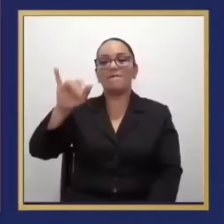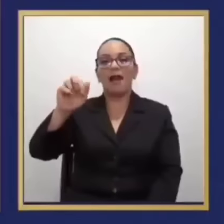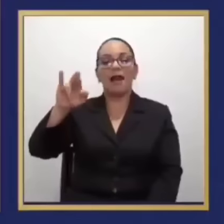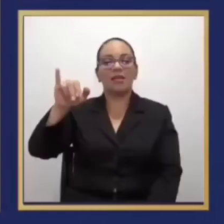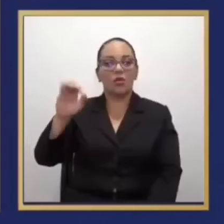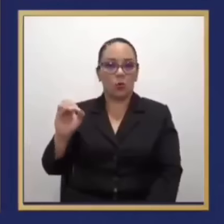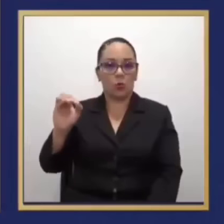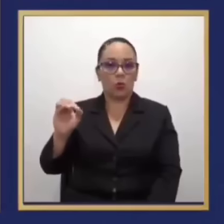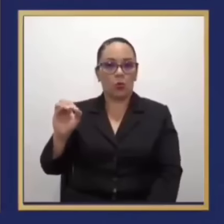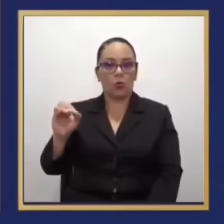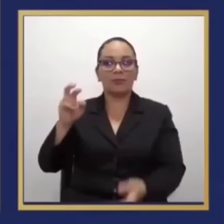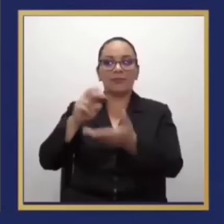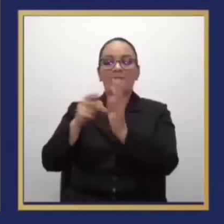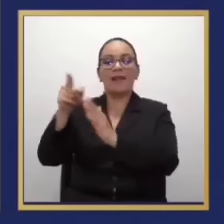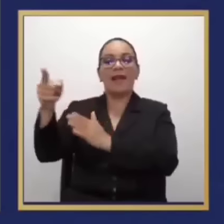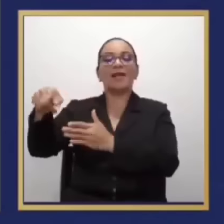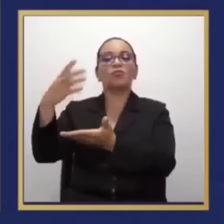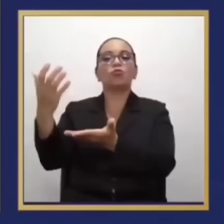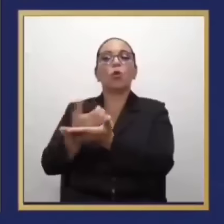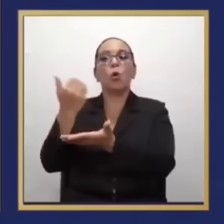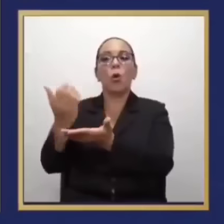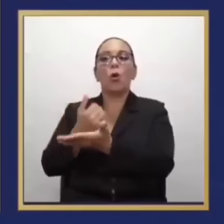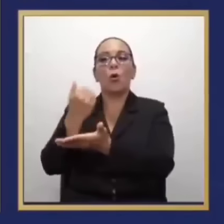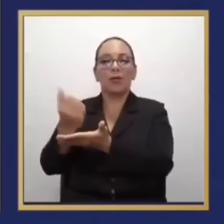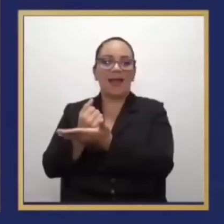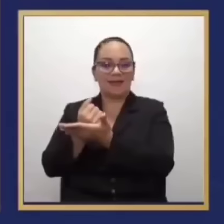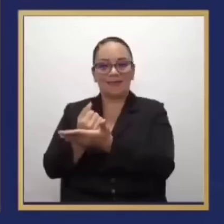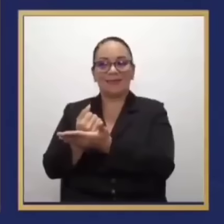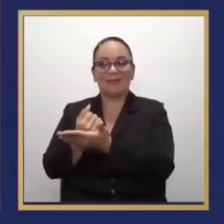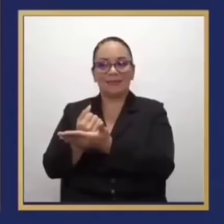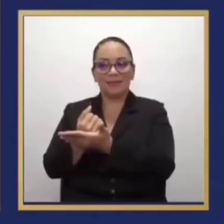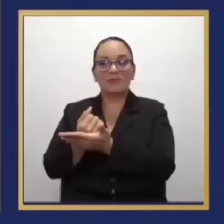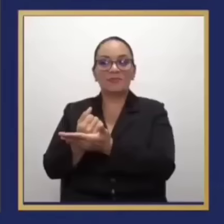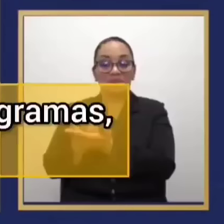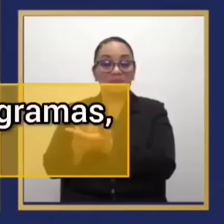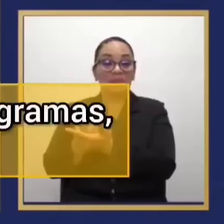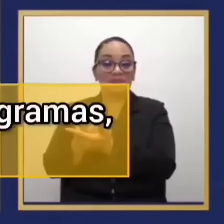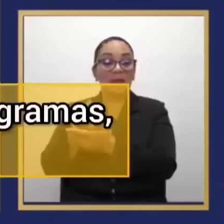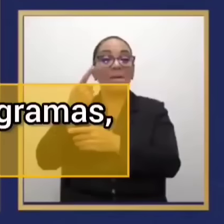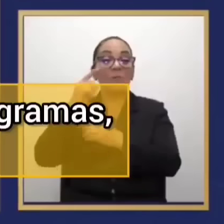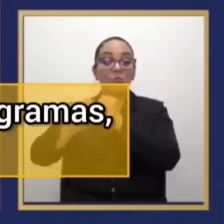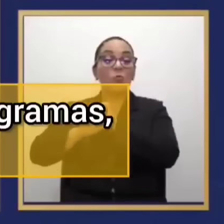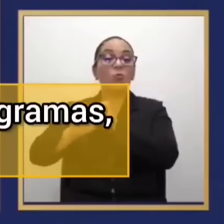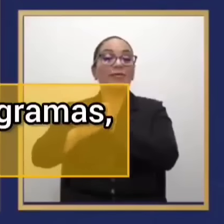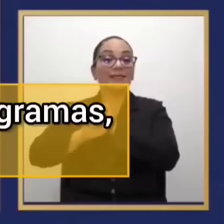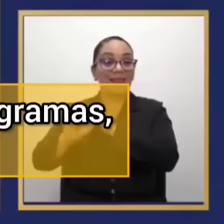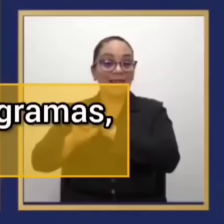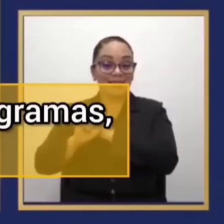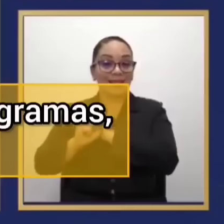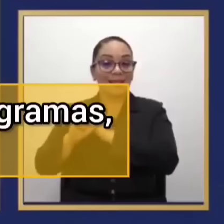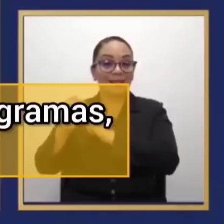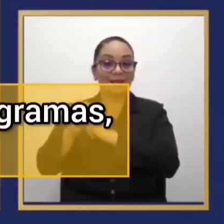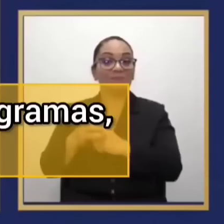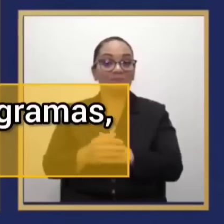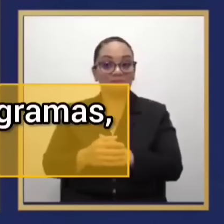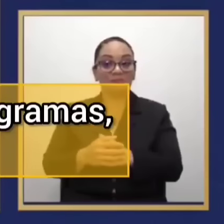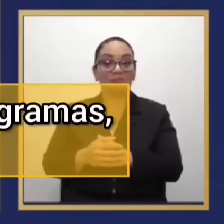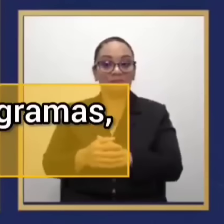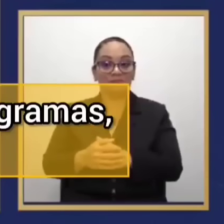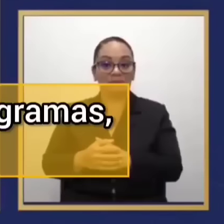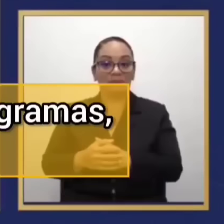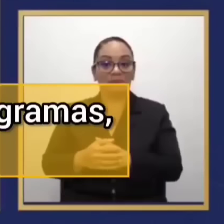ellos cobran por cada por la publicidad que usted ve cuando está viendo